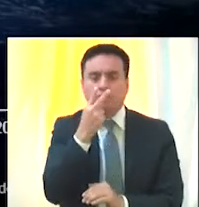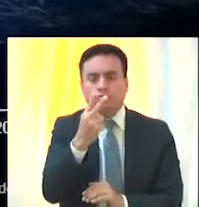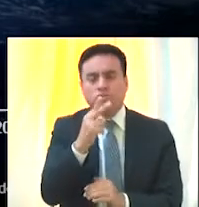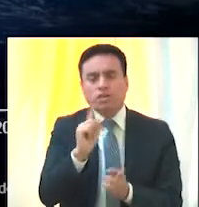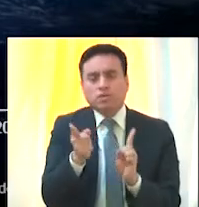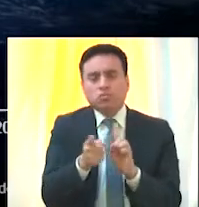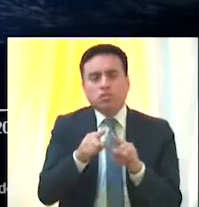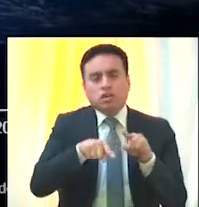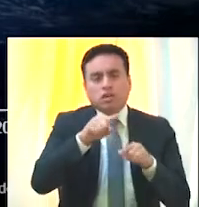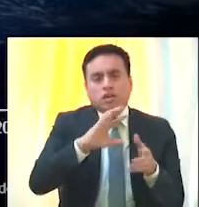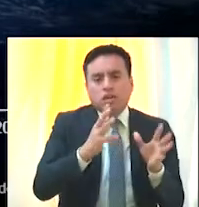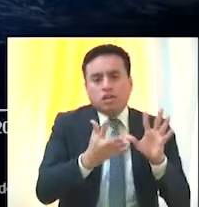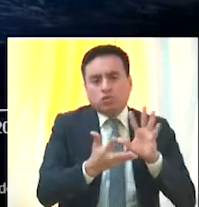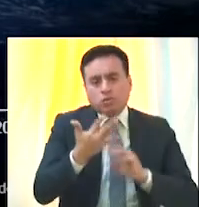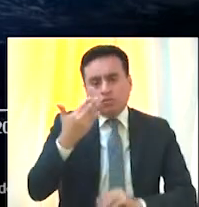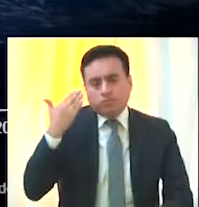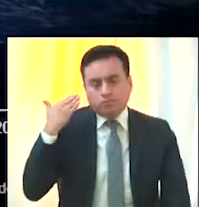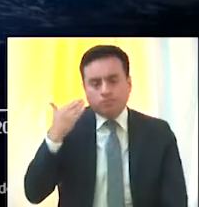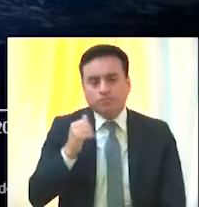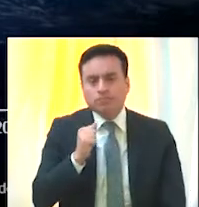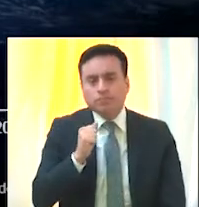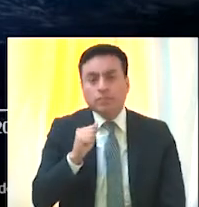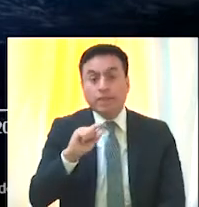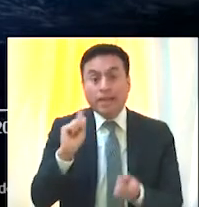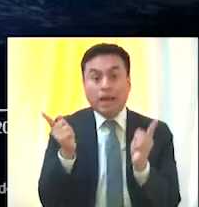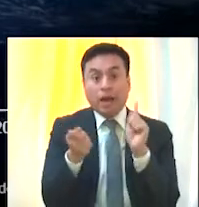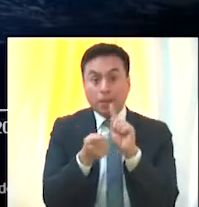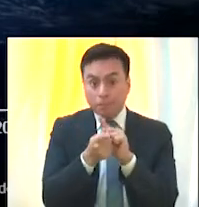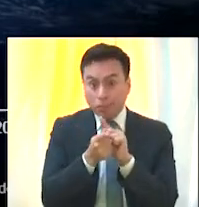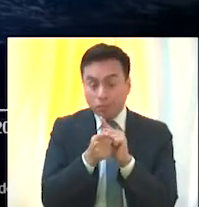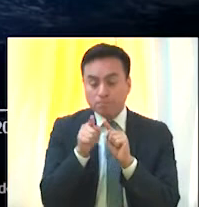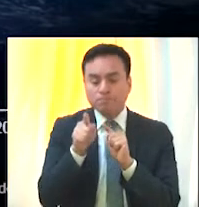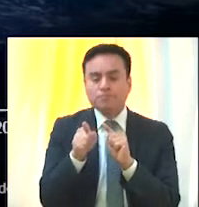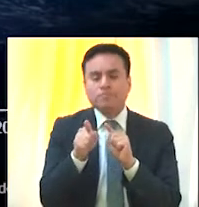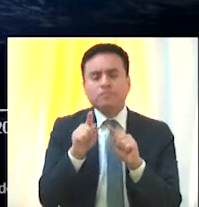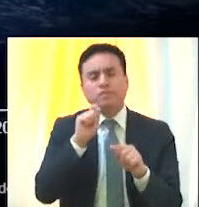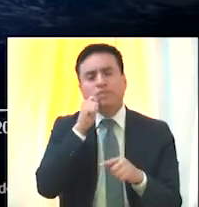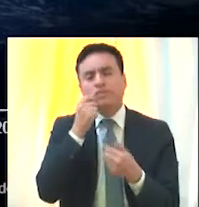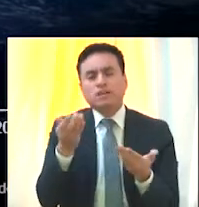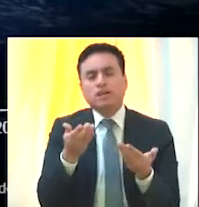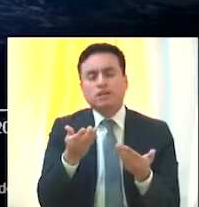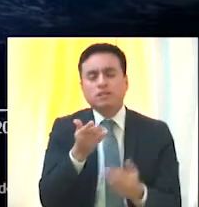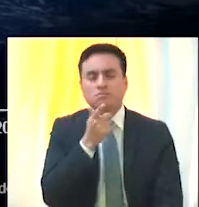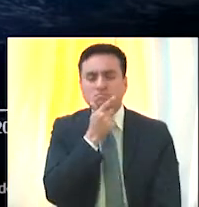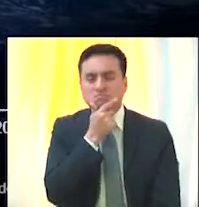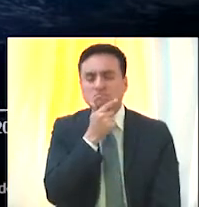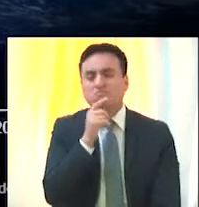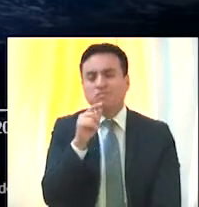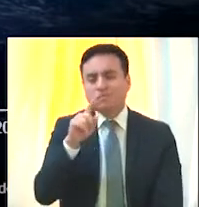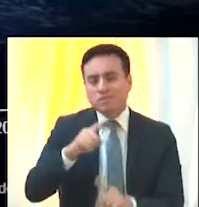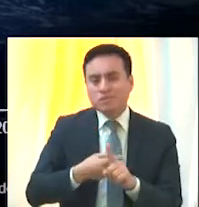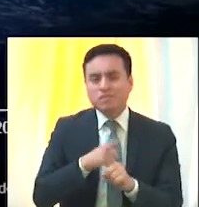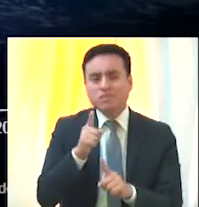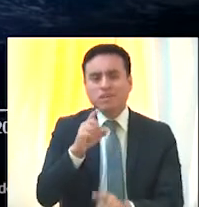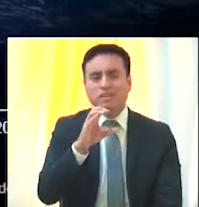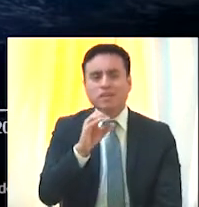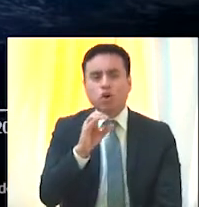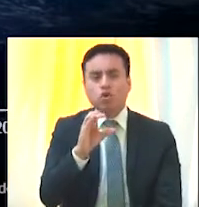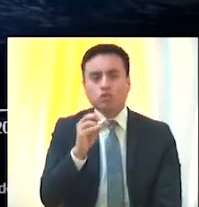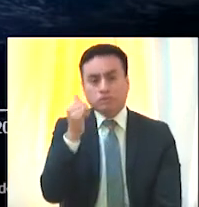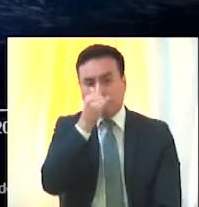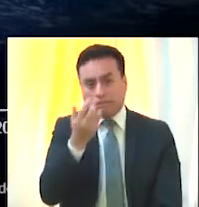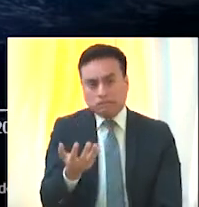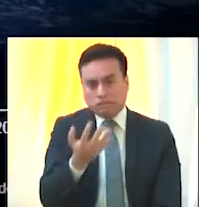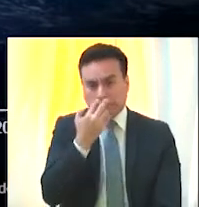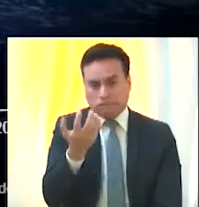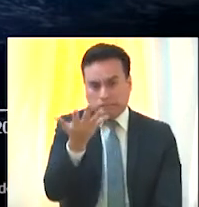en los cambios geológicos. Ese cambio, por supuesto que el sospechoso habitual nuevamente es el CO2, y ustedes pueden